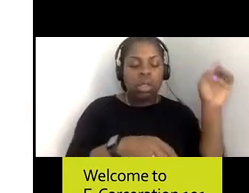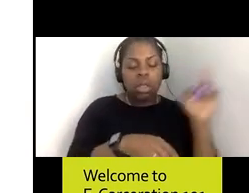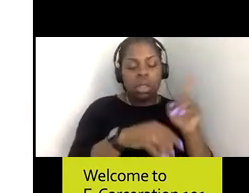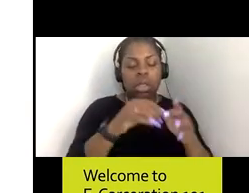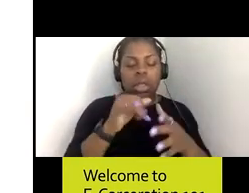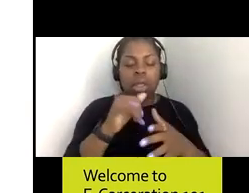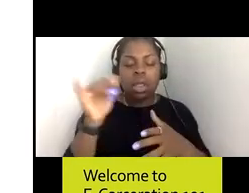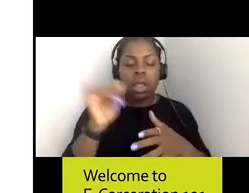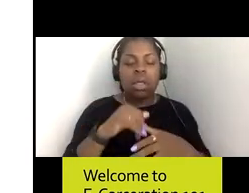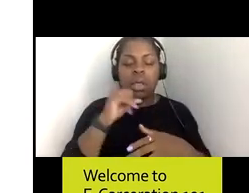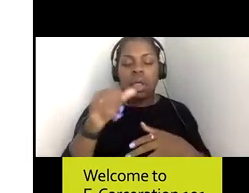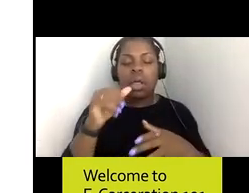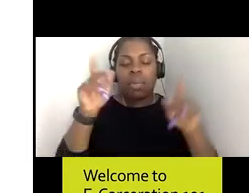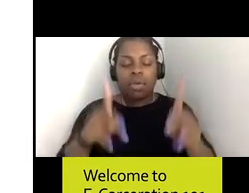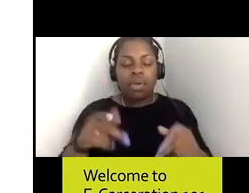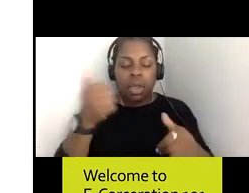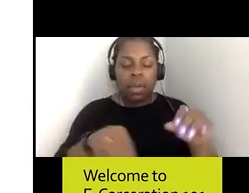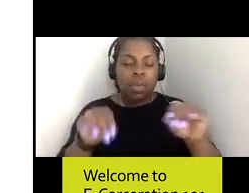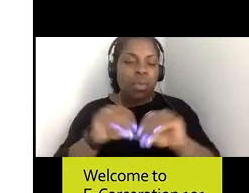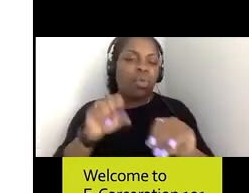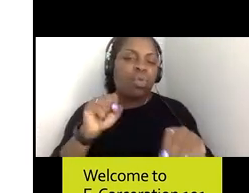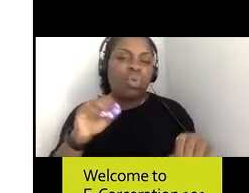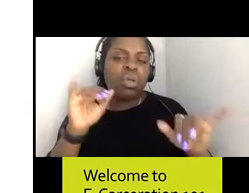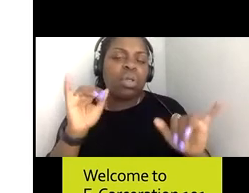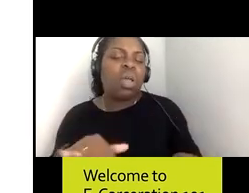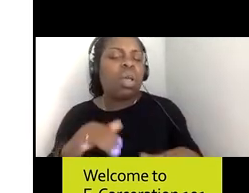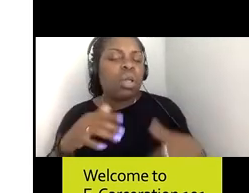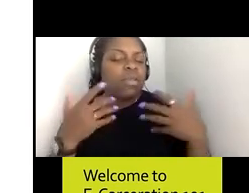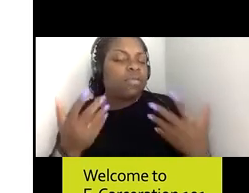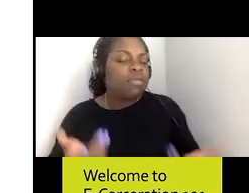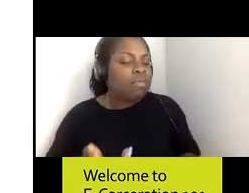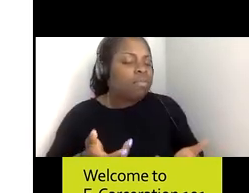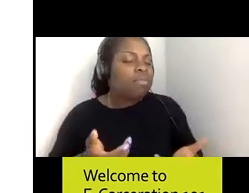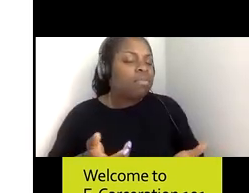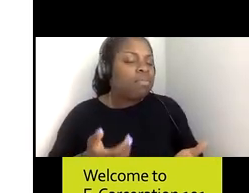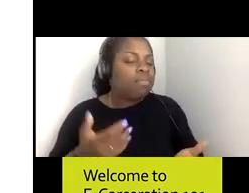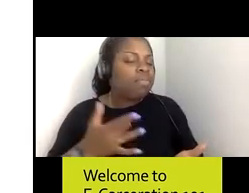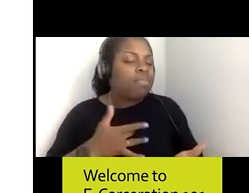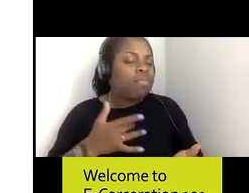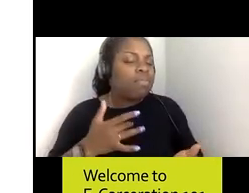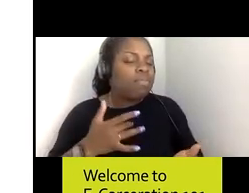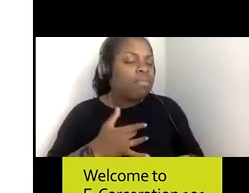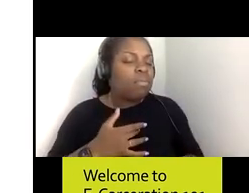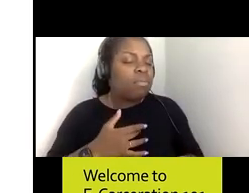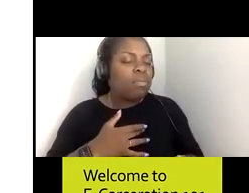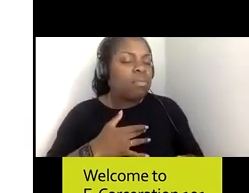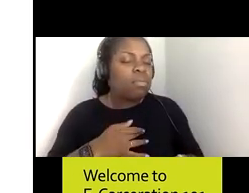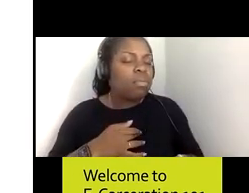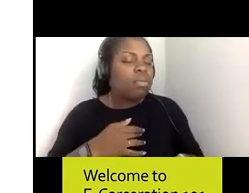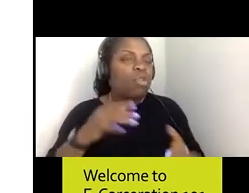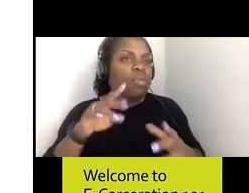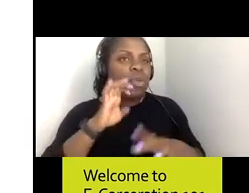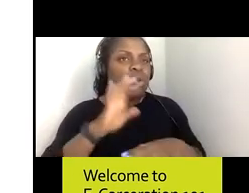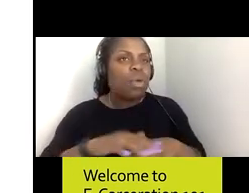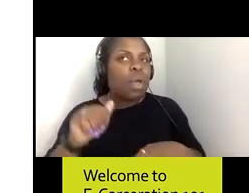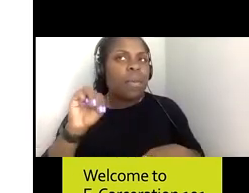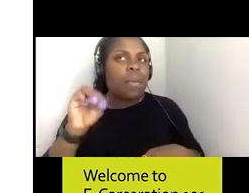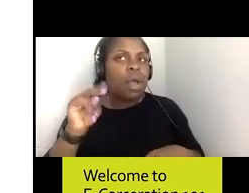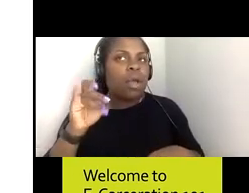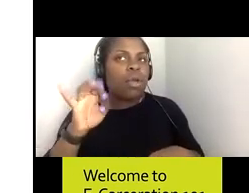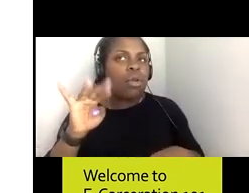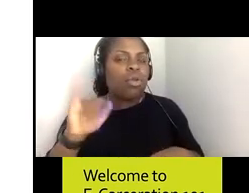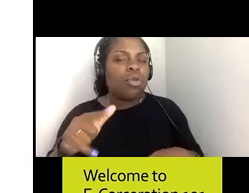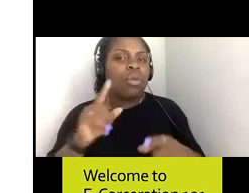me pertenece. Es como si ya no le pertenece al Estado. Es como si ya yo no soy una persona. Y esto es un marco filosófico de cómo se